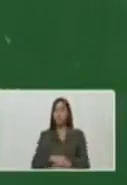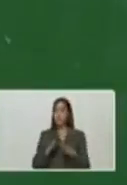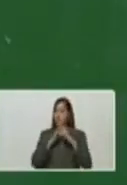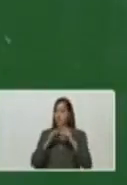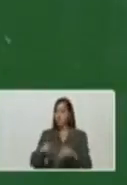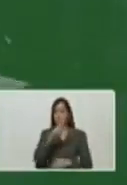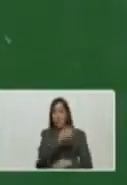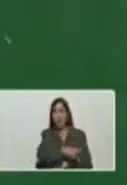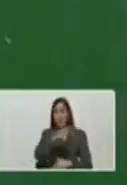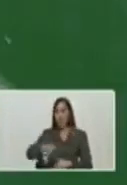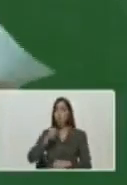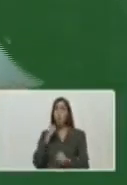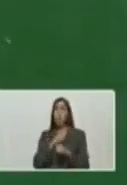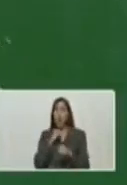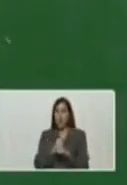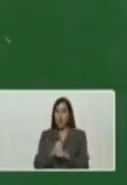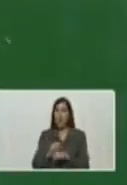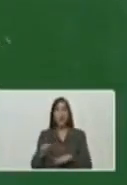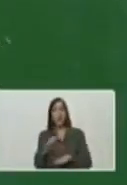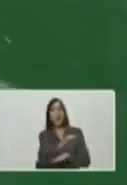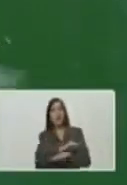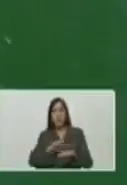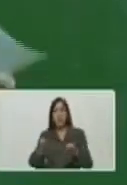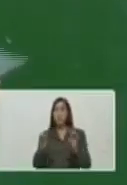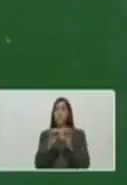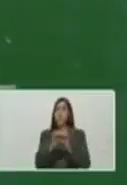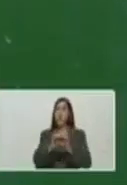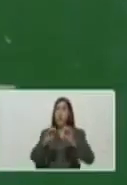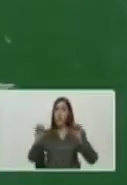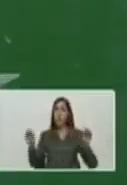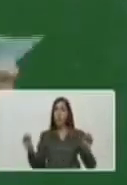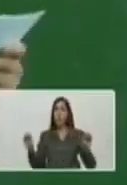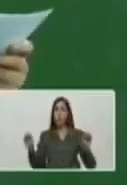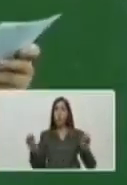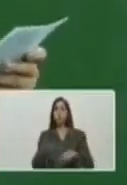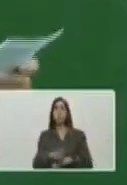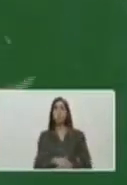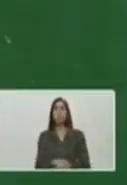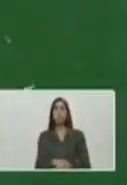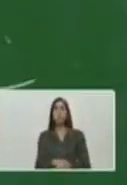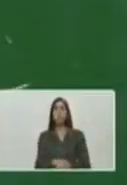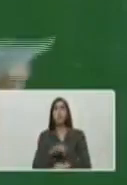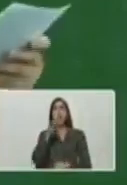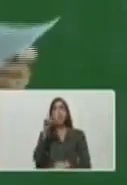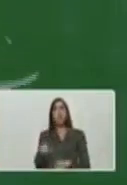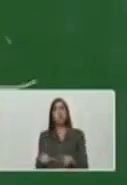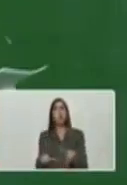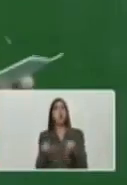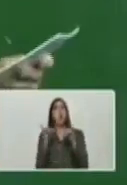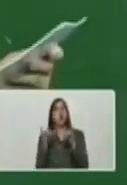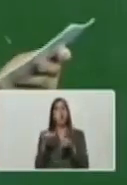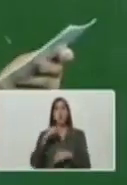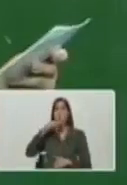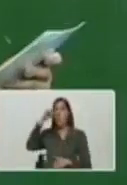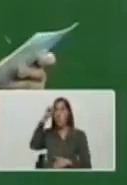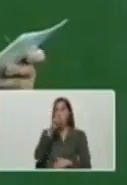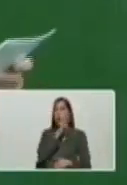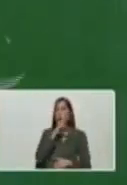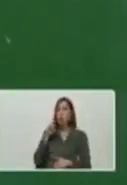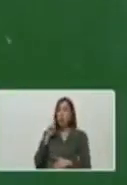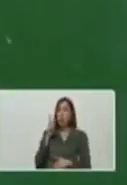del Ministerio del Poder Popular para la Educación, asimismo a los padres y